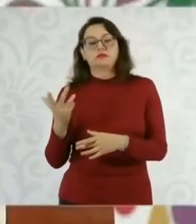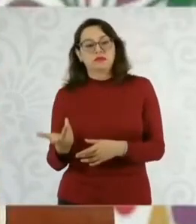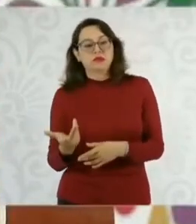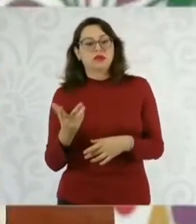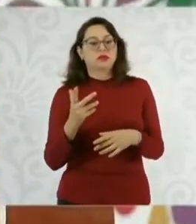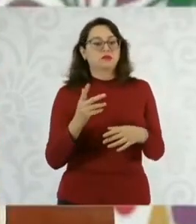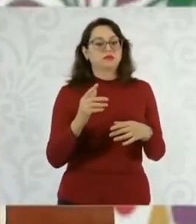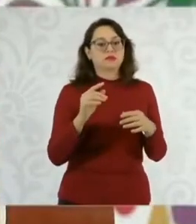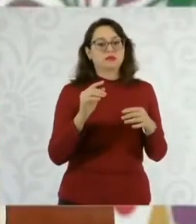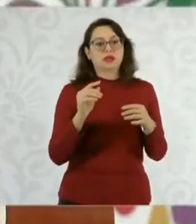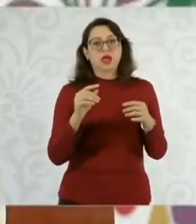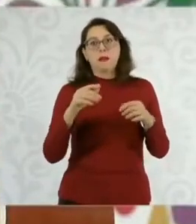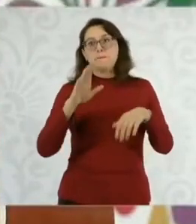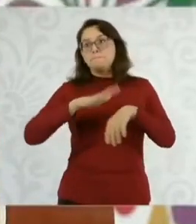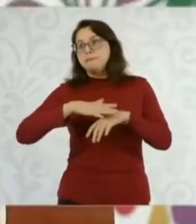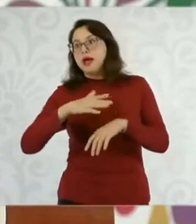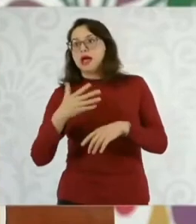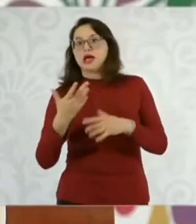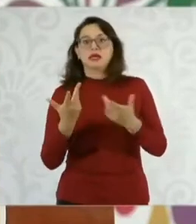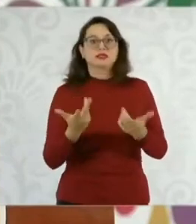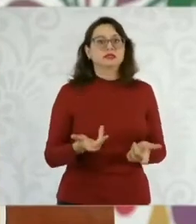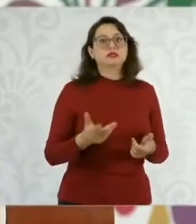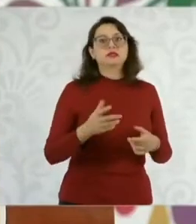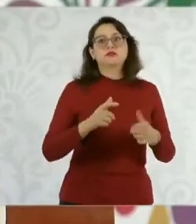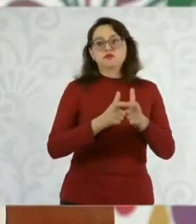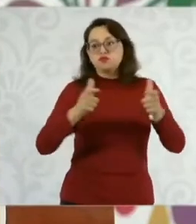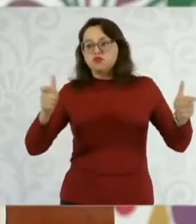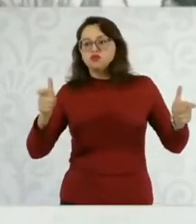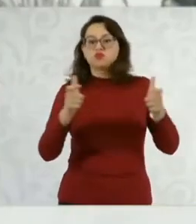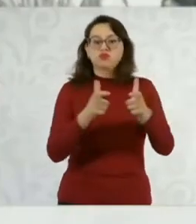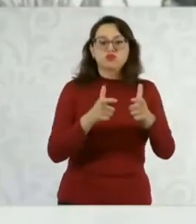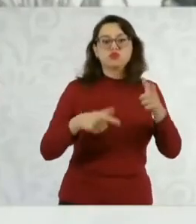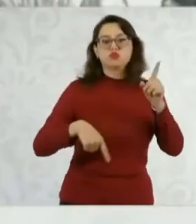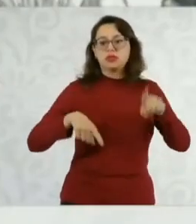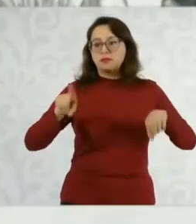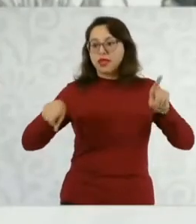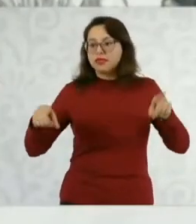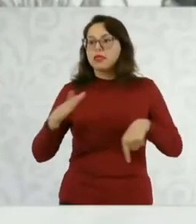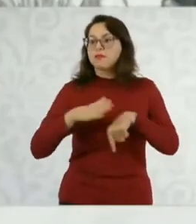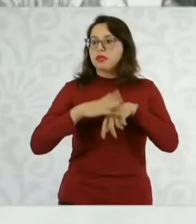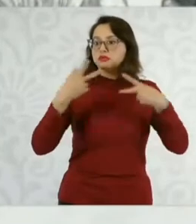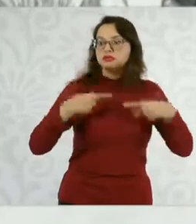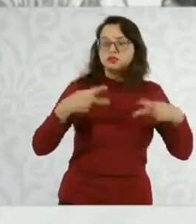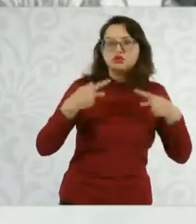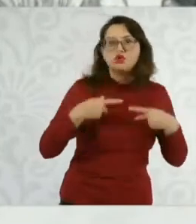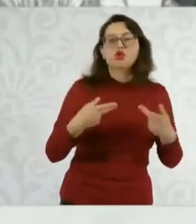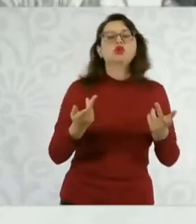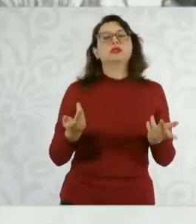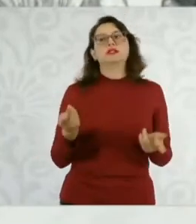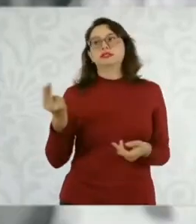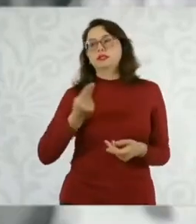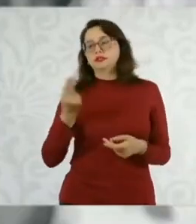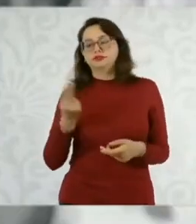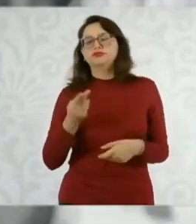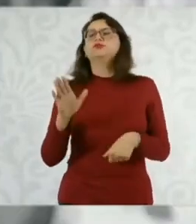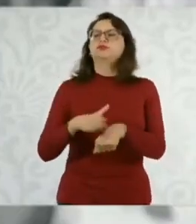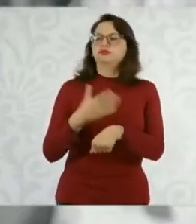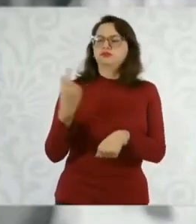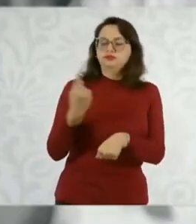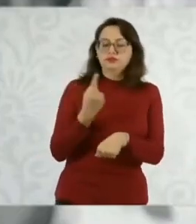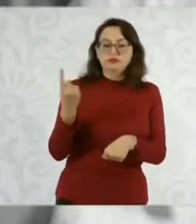son tantos. Si hubiera más recursos, ¿a cuánto aumentaría? ¿Y por qué se requieren más capacitadores?